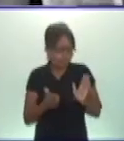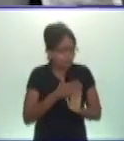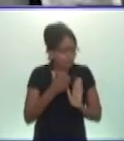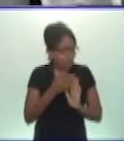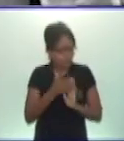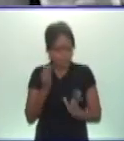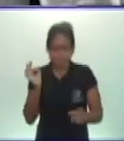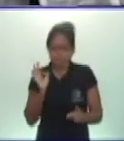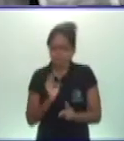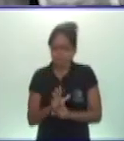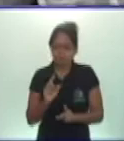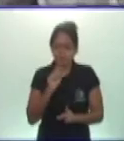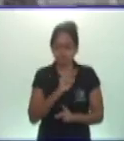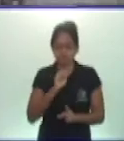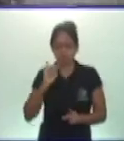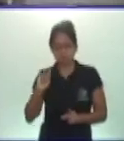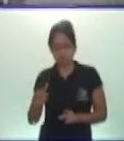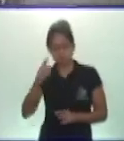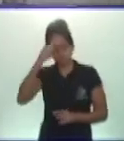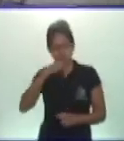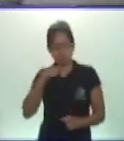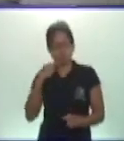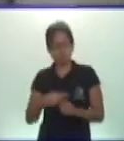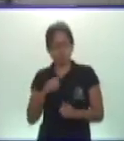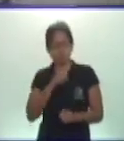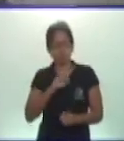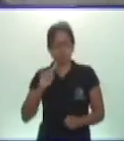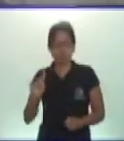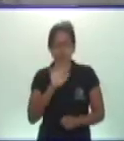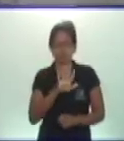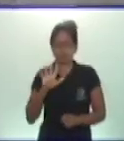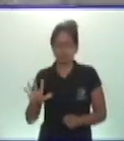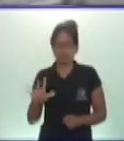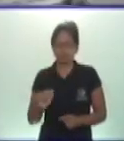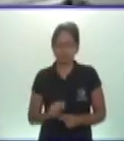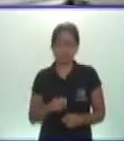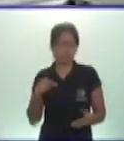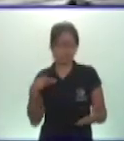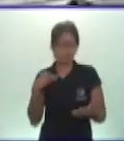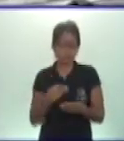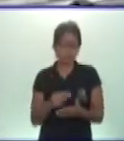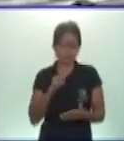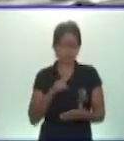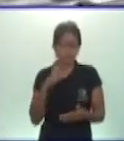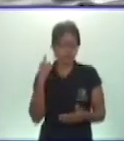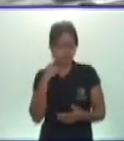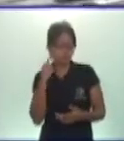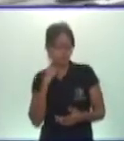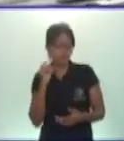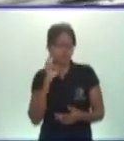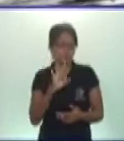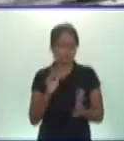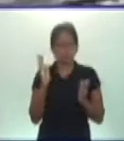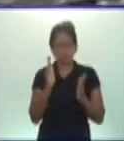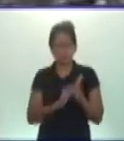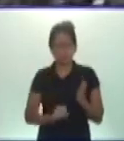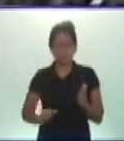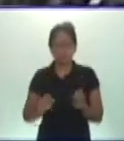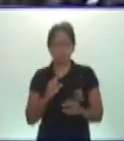de septiembre de 1955, duraron 2 años, 8 meses y 12 días. Fue inaugurado el 31 de mayo